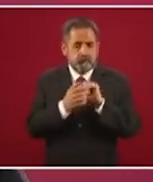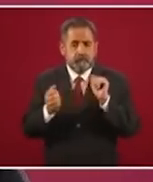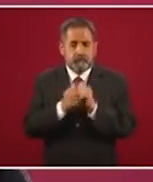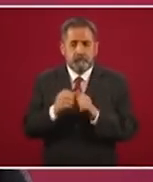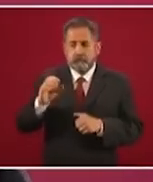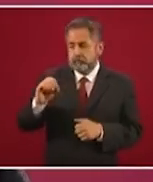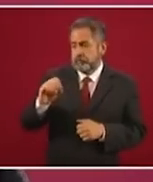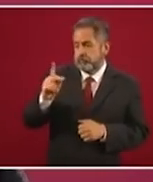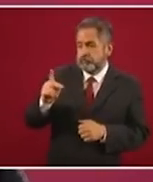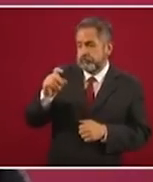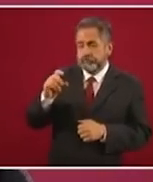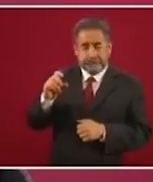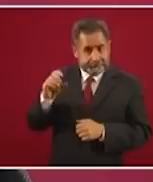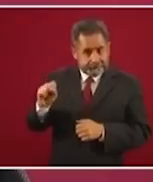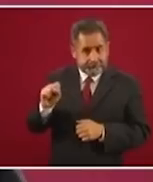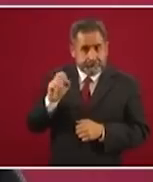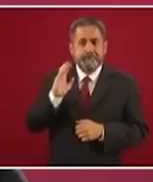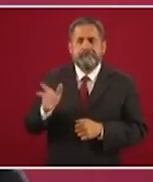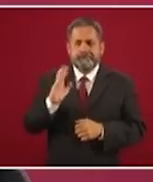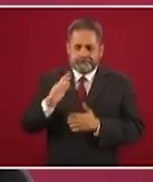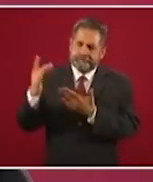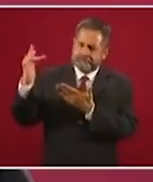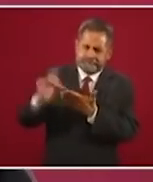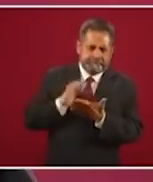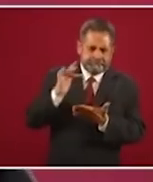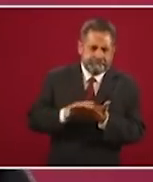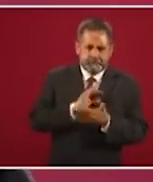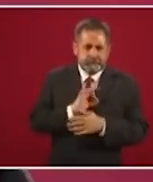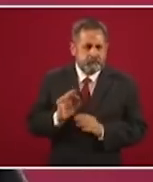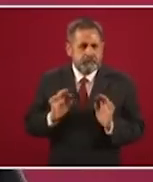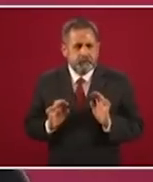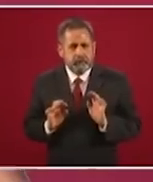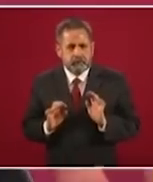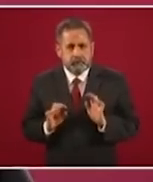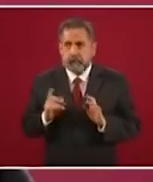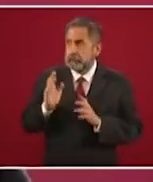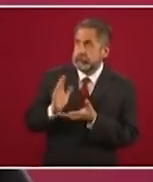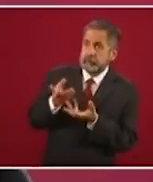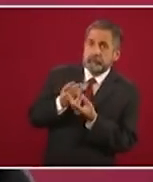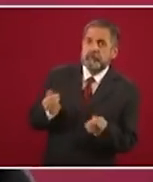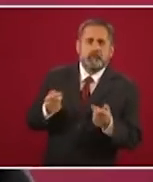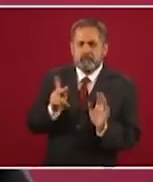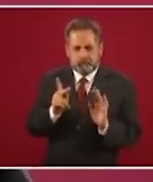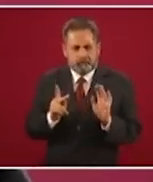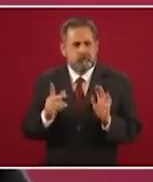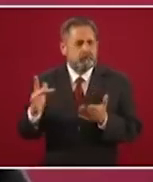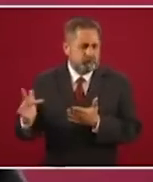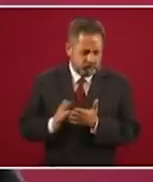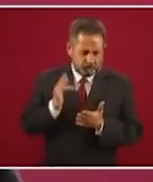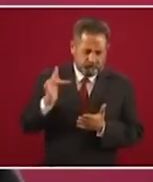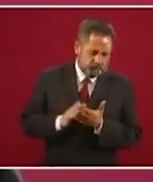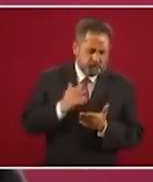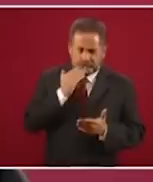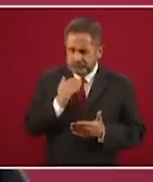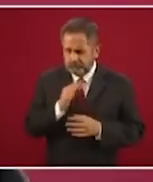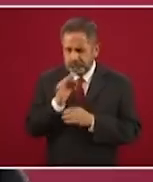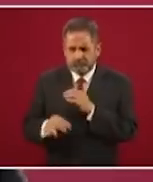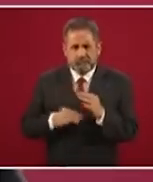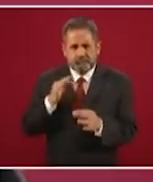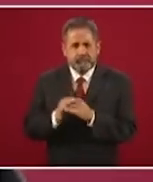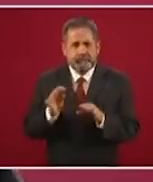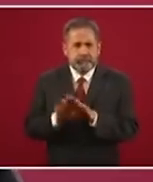la OPS, que nos apoya. No estamos señalando que es la solución, pero sí el apoyo y, desde luego,